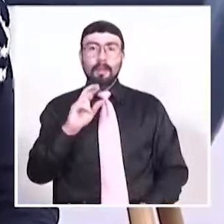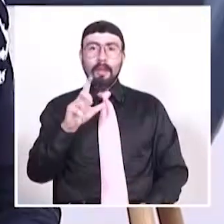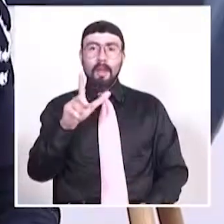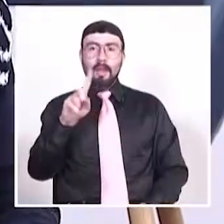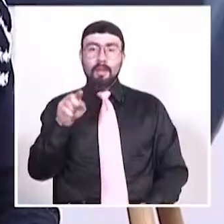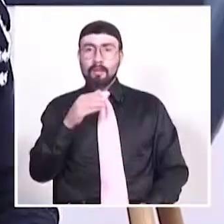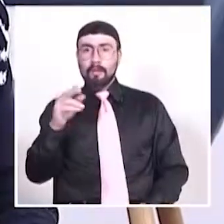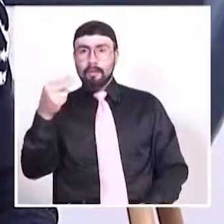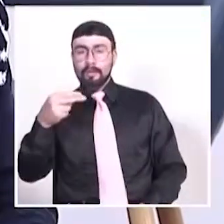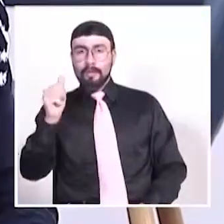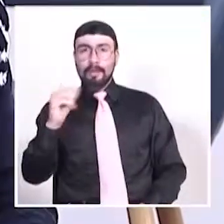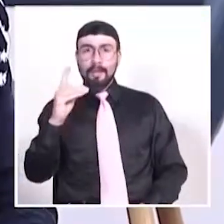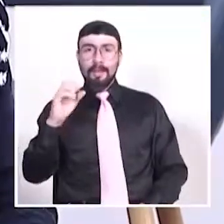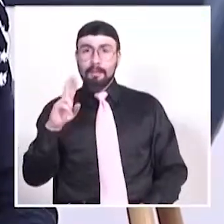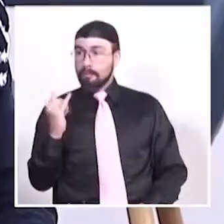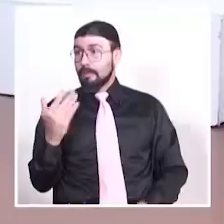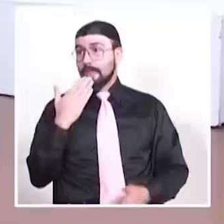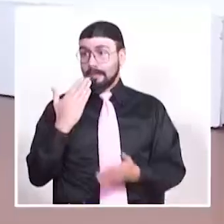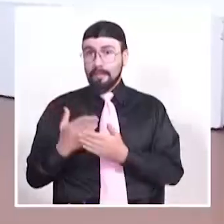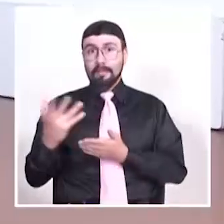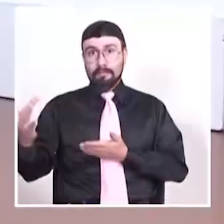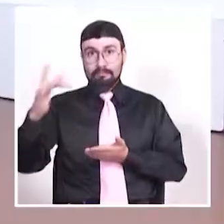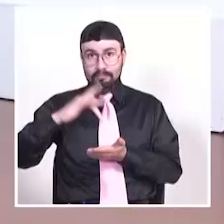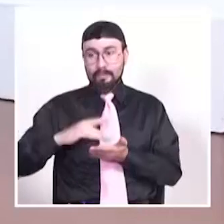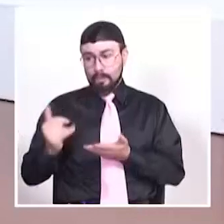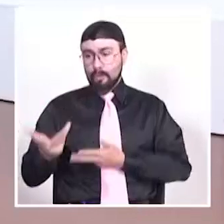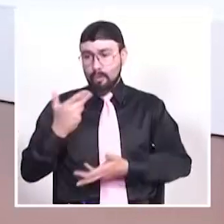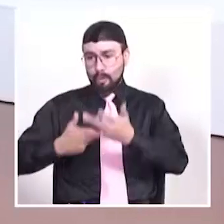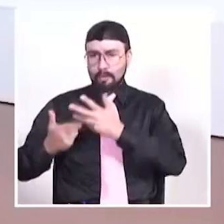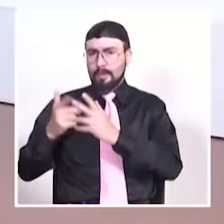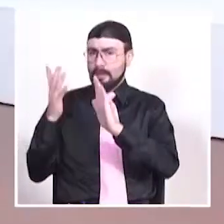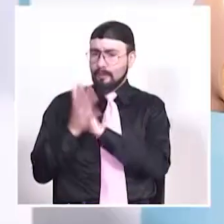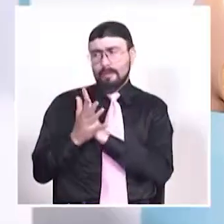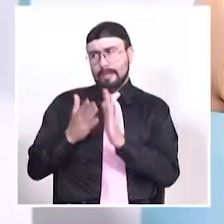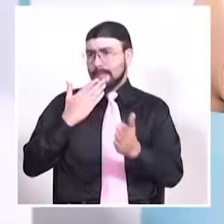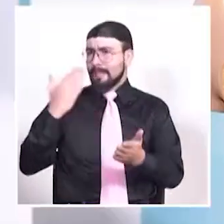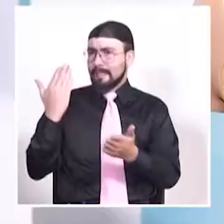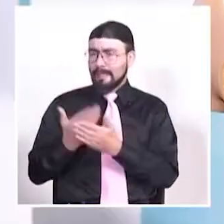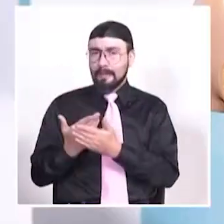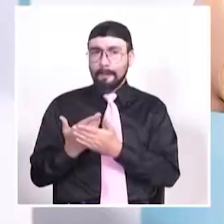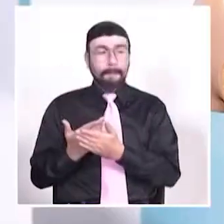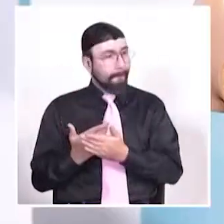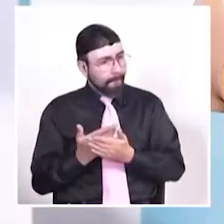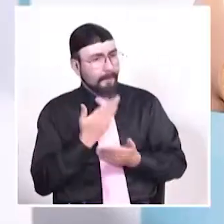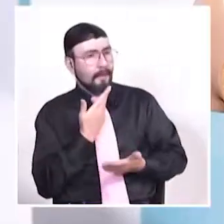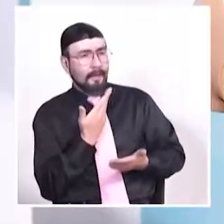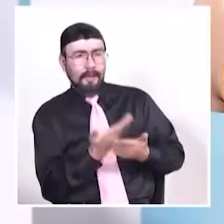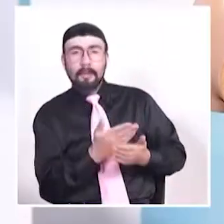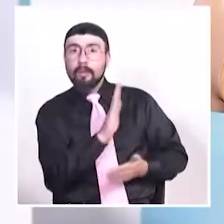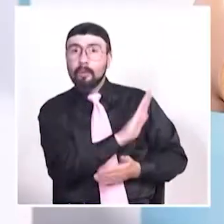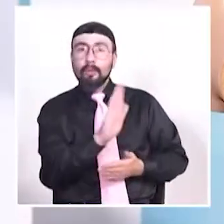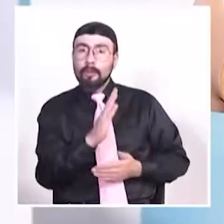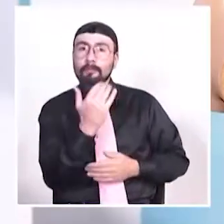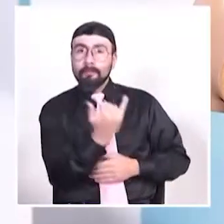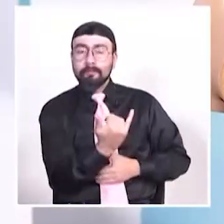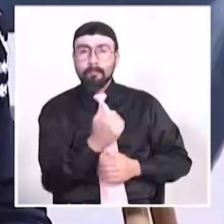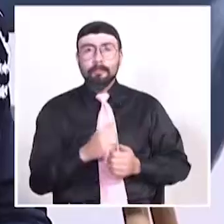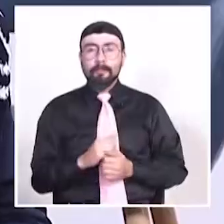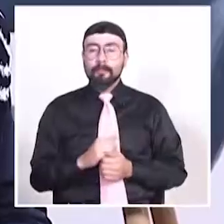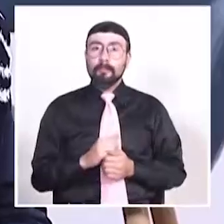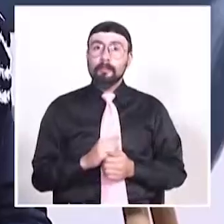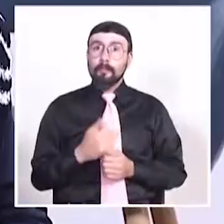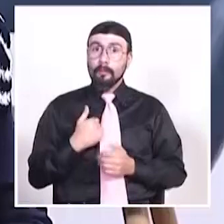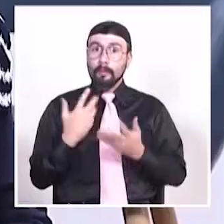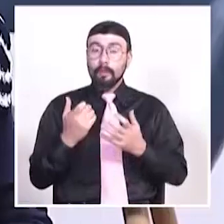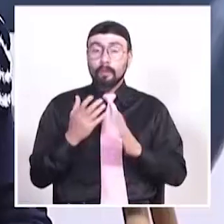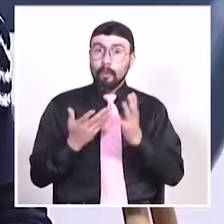y agradecerle a usted por estar con nosotros y compartirnos esta información. Mil gracias. Bueno, a ustedes muchas gracias por la oportunidad. Les quiero